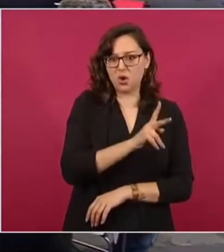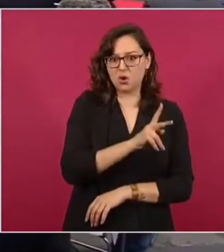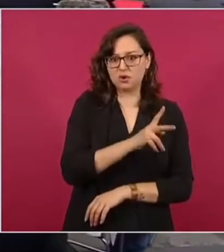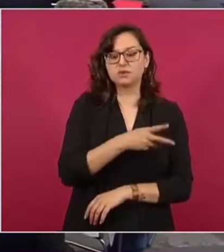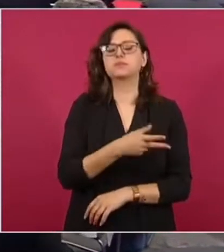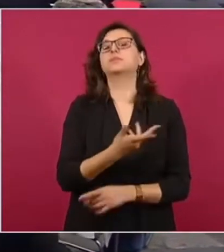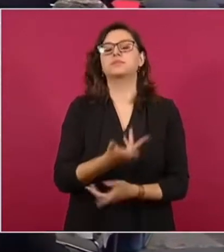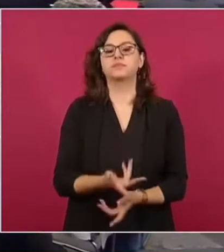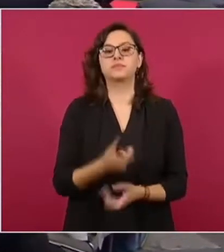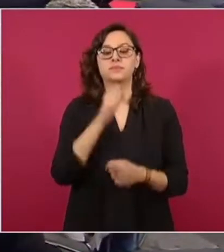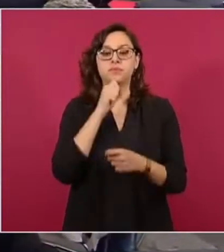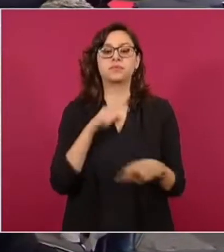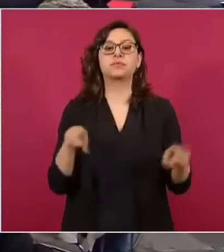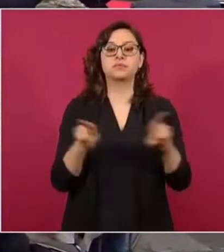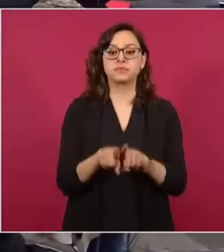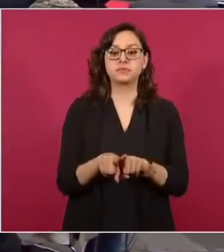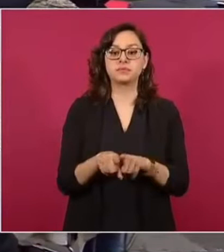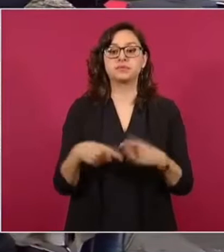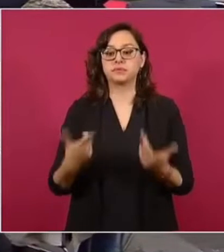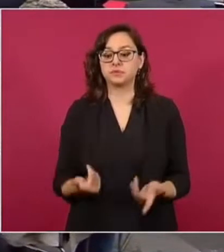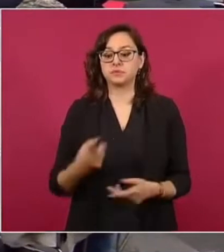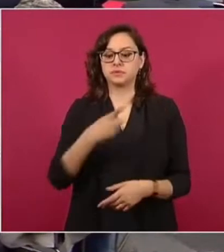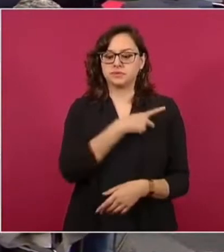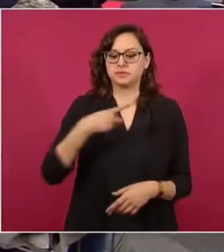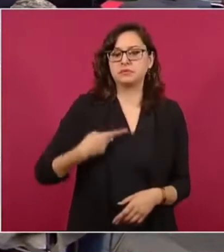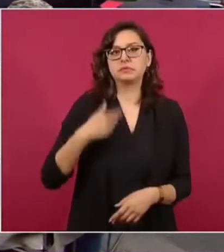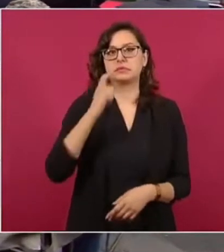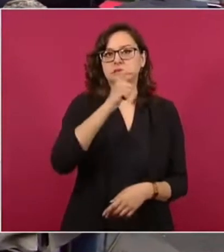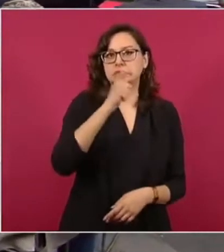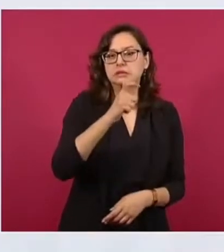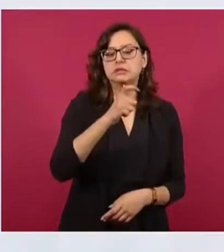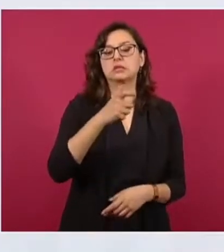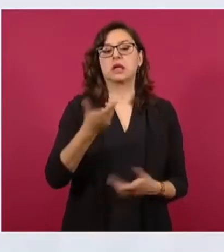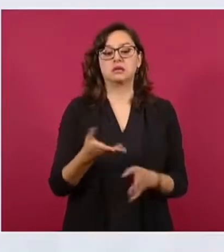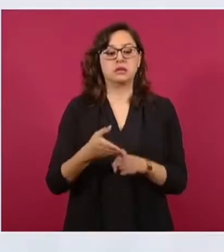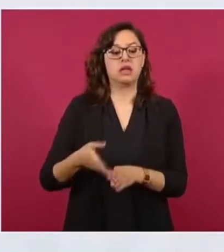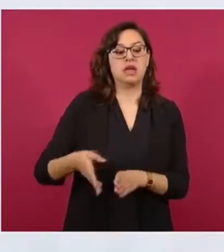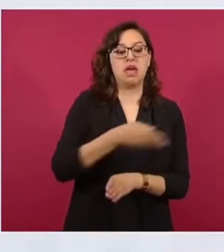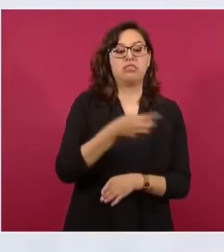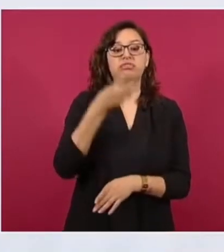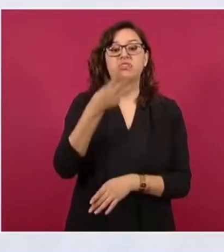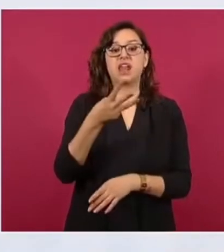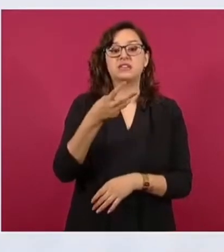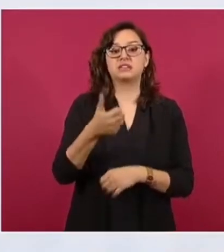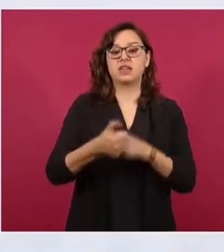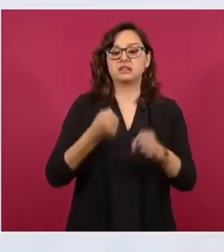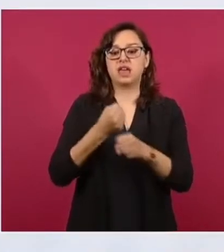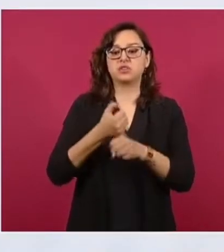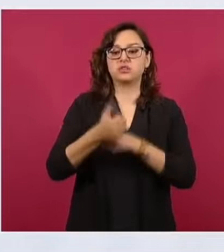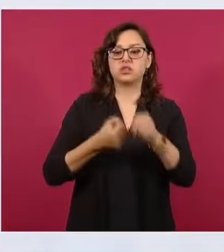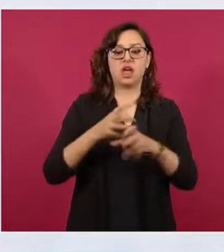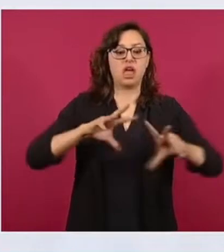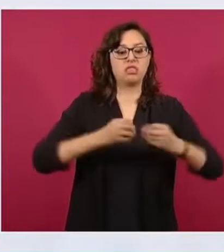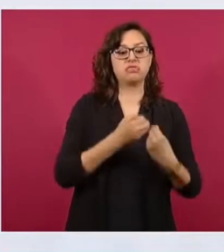menos que en los 3 sexenios anteriores. El índice de la Bolsa de Valores ha